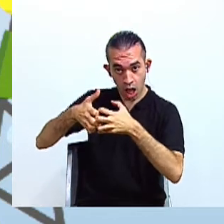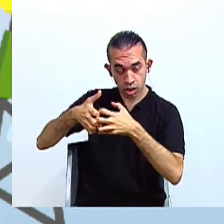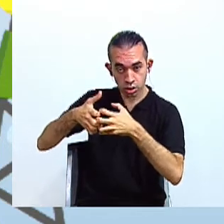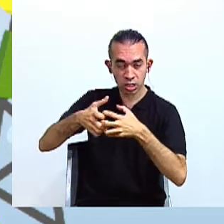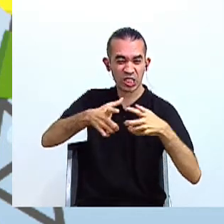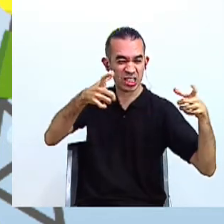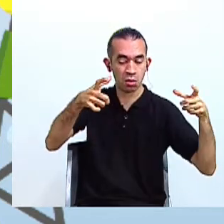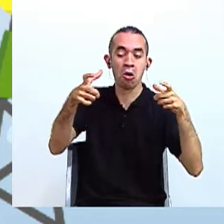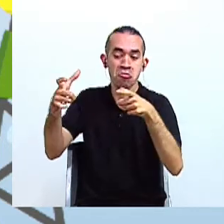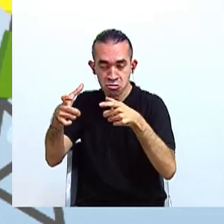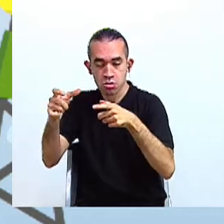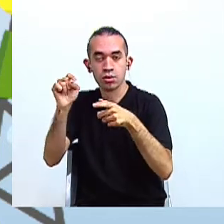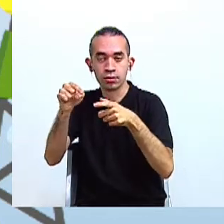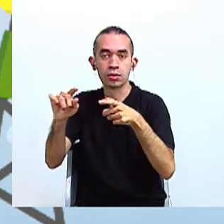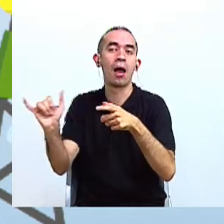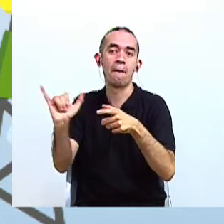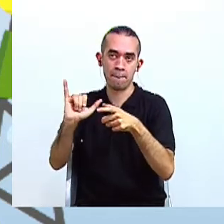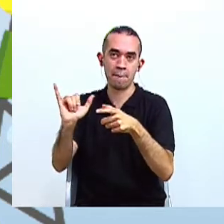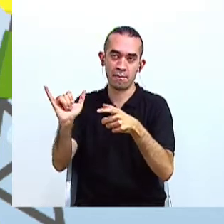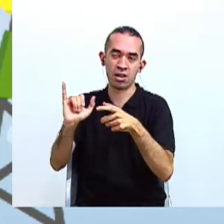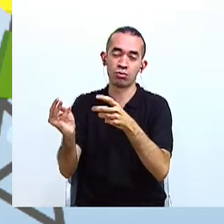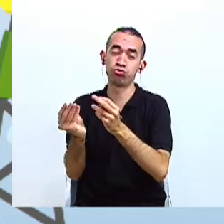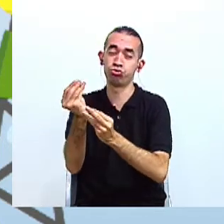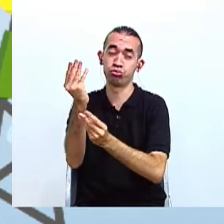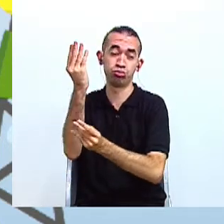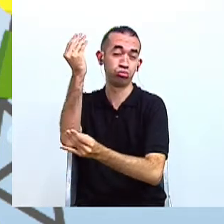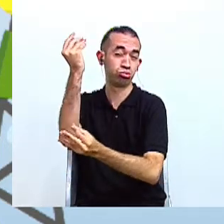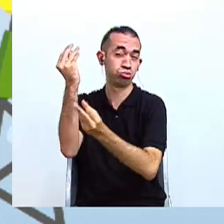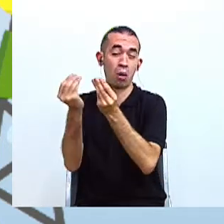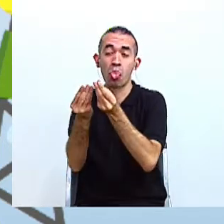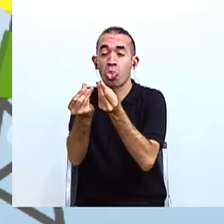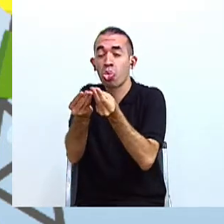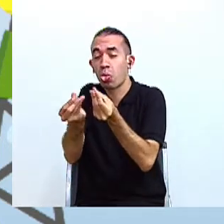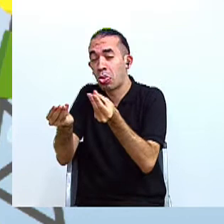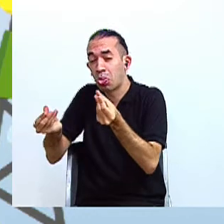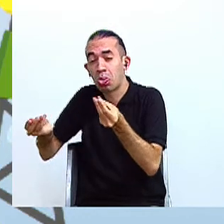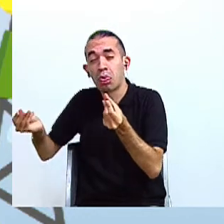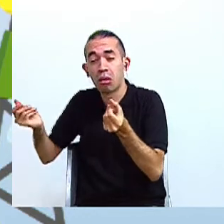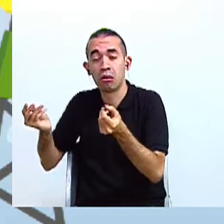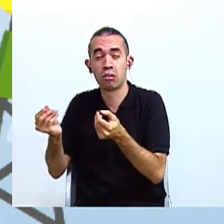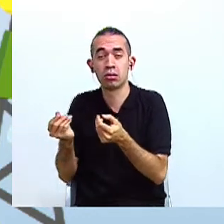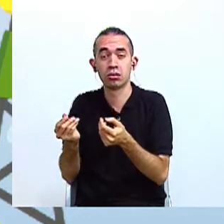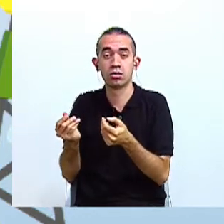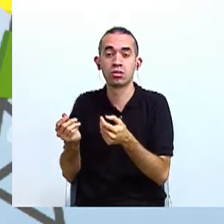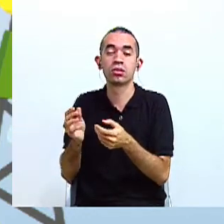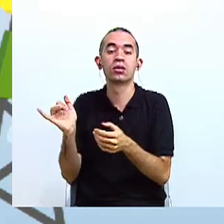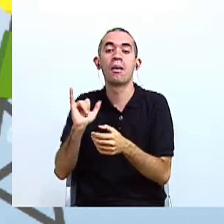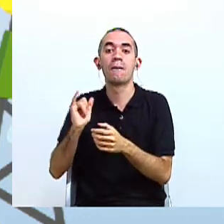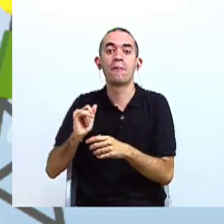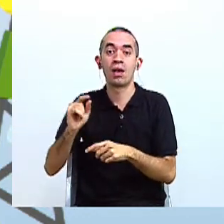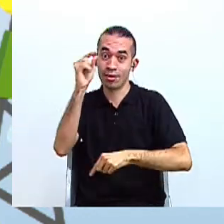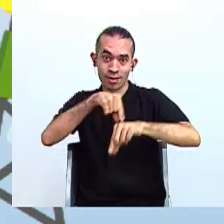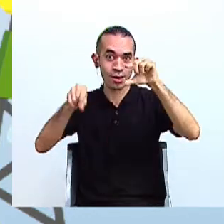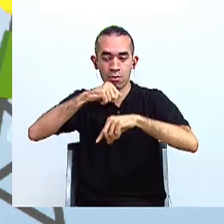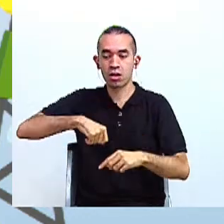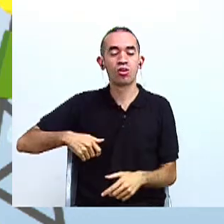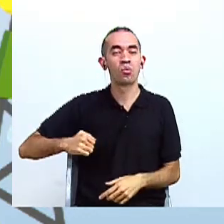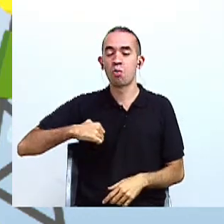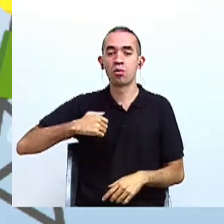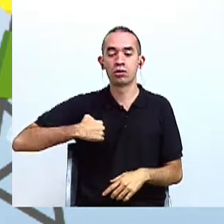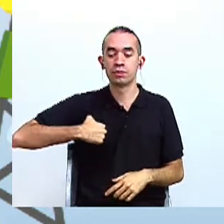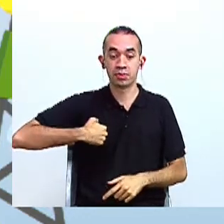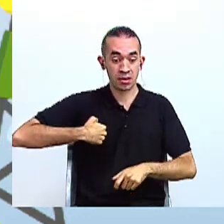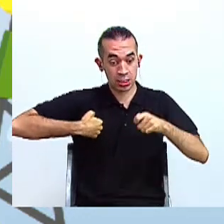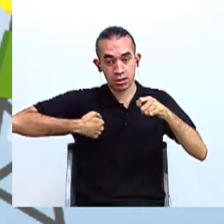sí, también emite ciertas sustancias, ciertos desechos, incluso ciertos abonos químicos, que son los que